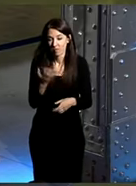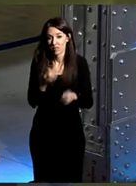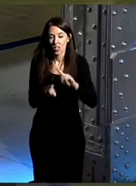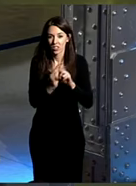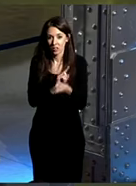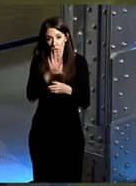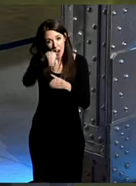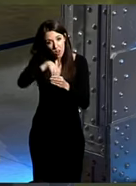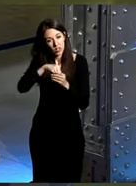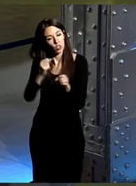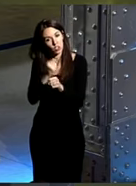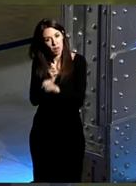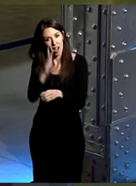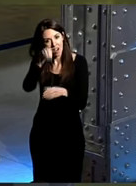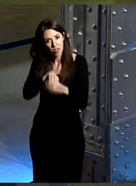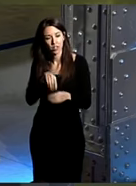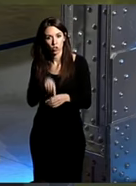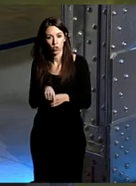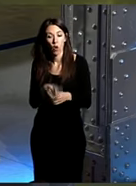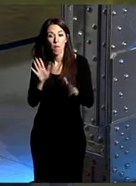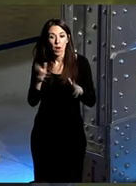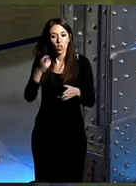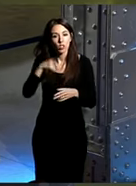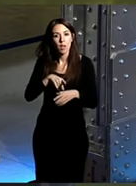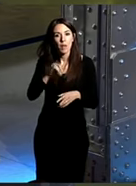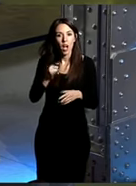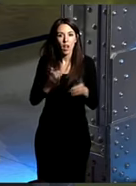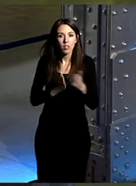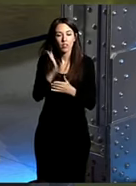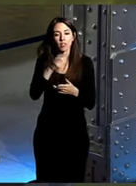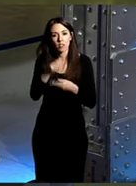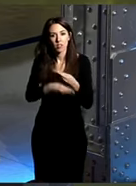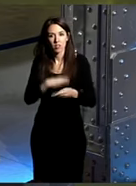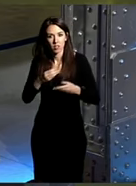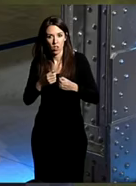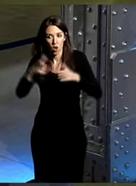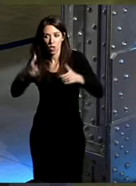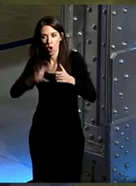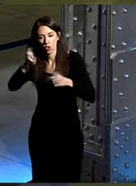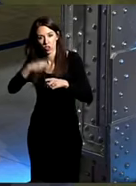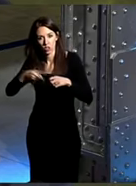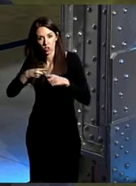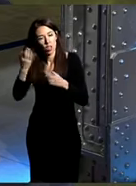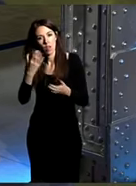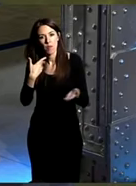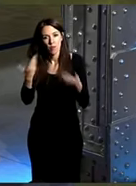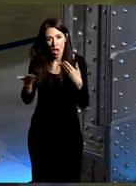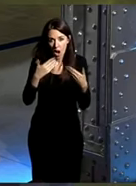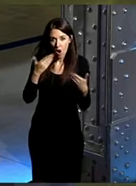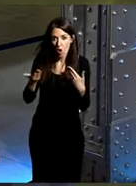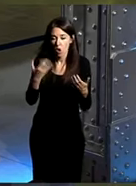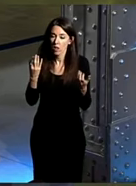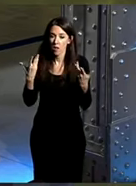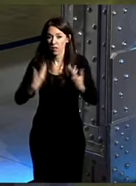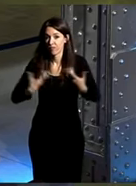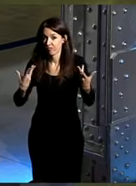que transformarlo desde dentro, hay que trabajar desde dentro. Pero hay también la vía de hacer crecer otras cosas. Y tienen que dialogar y tienen